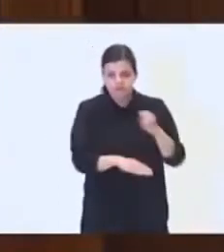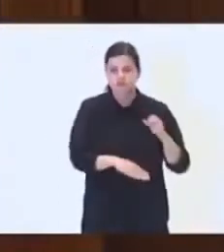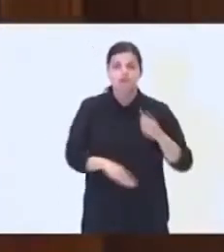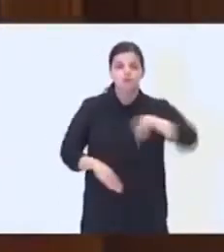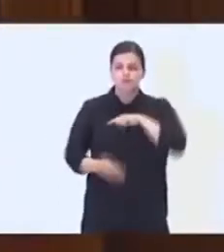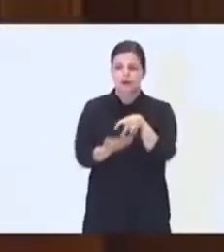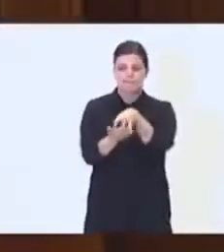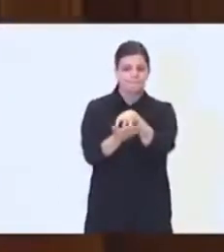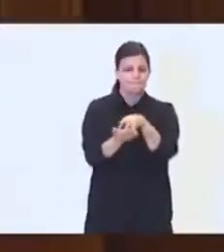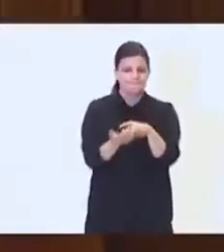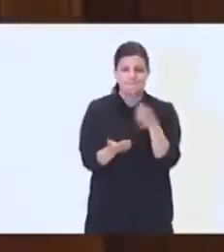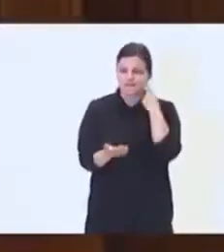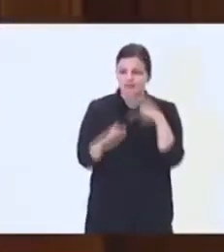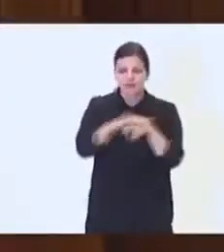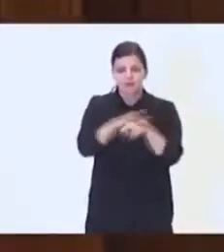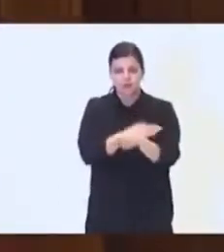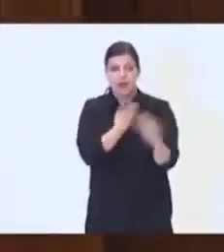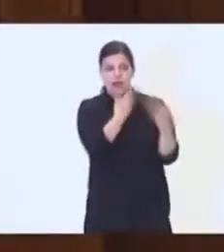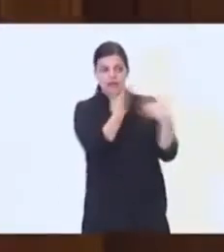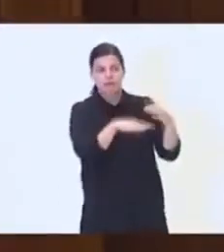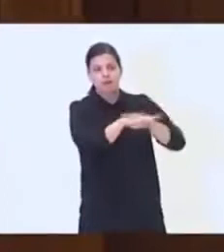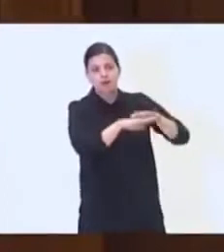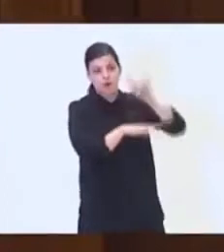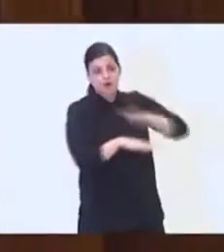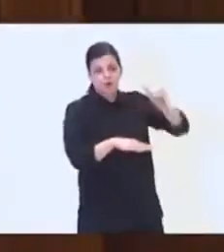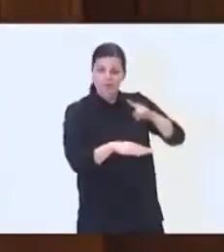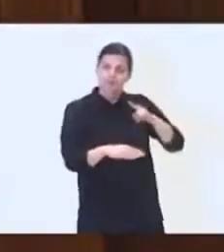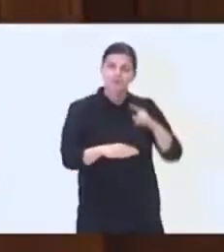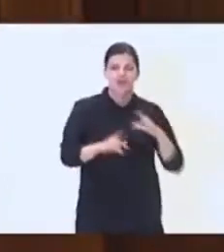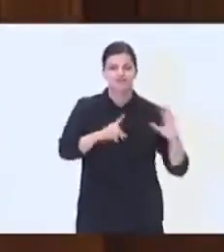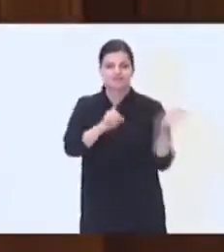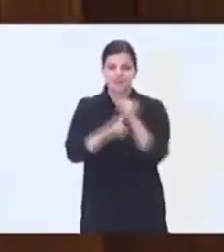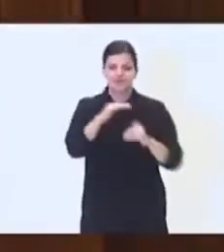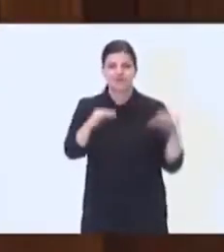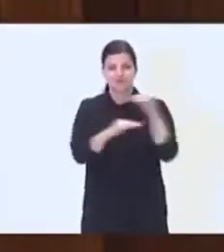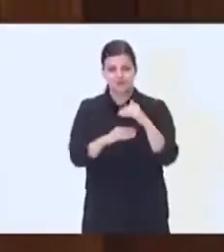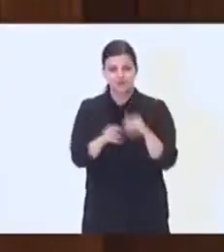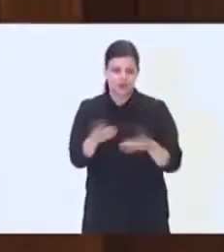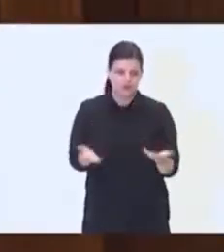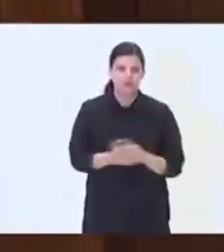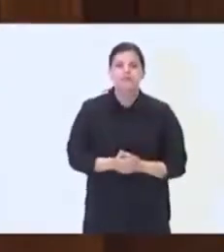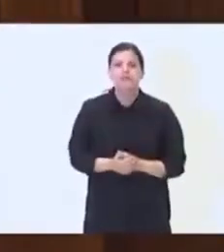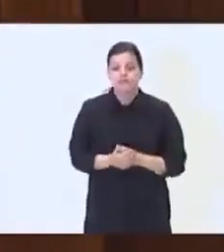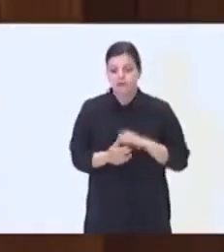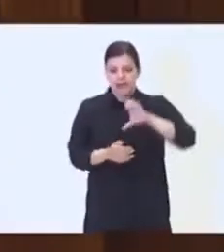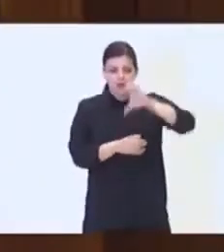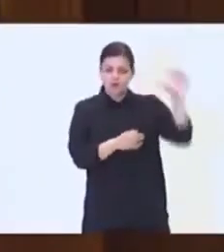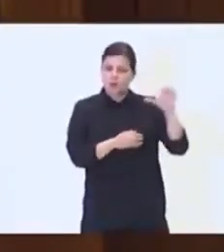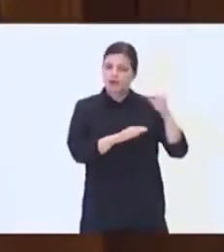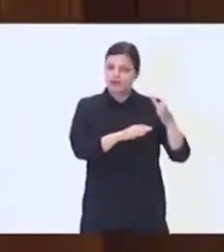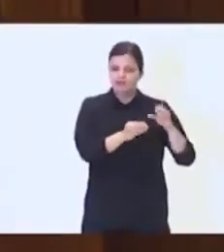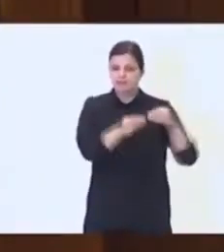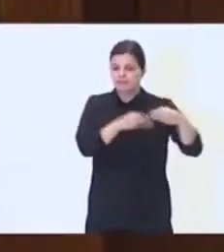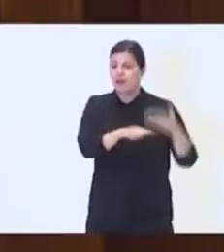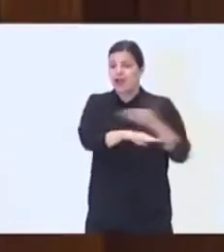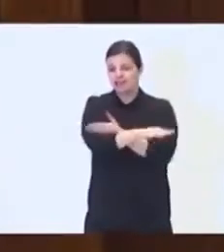recursos. Y hablando con el Gobierno de España conseguimos el superávit. Antes, mucho antes de que la Unión Europea flexibilizara el